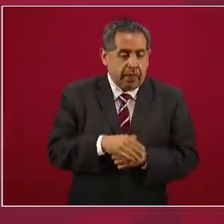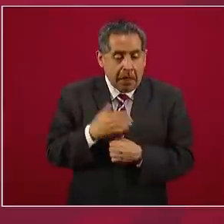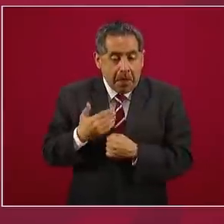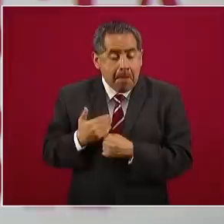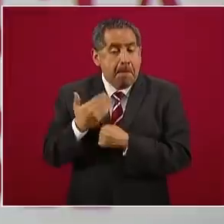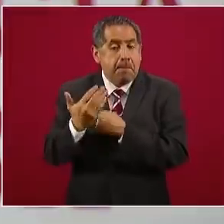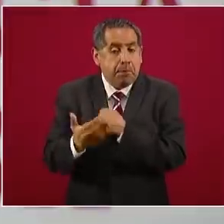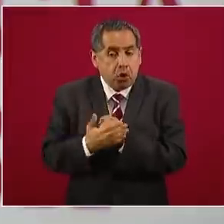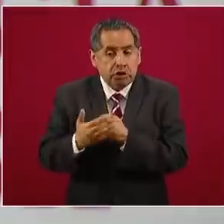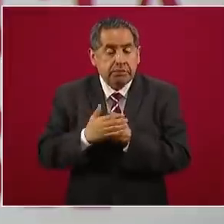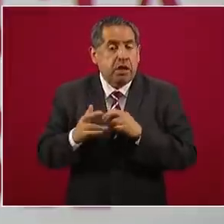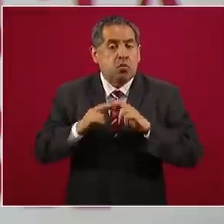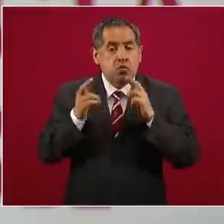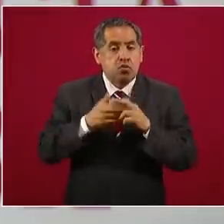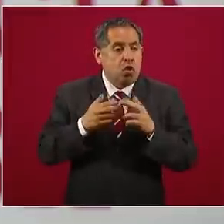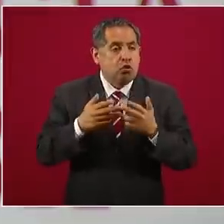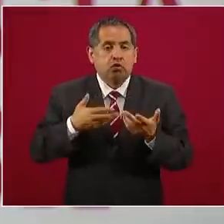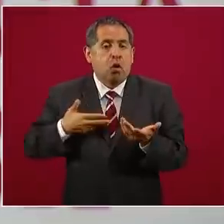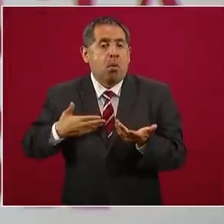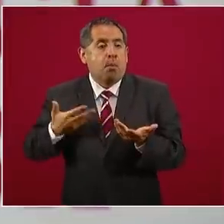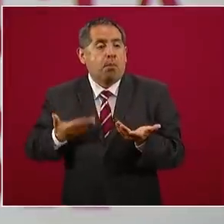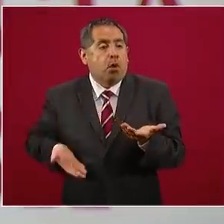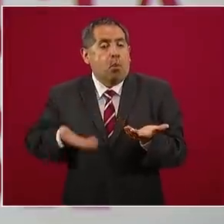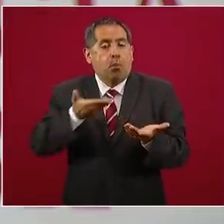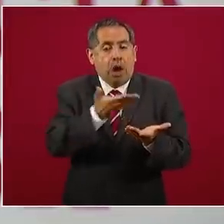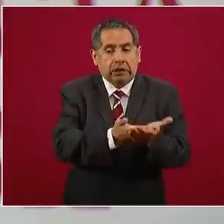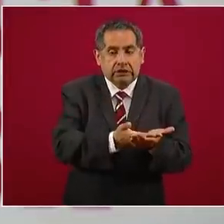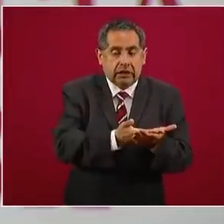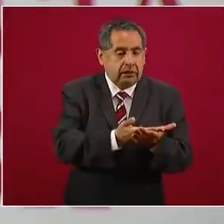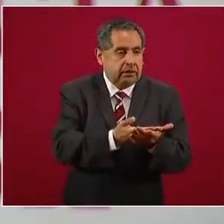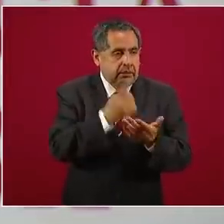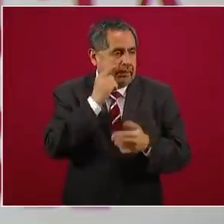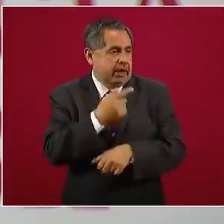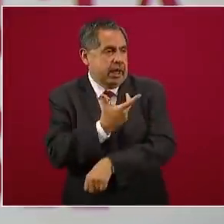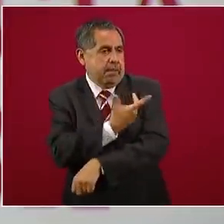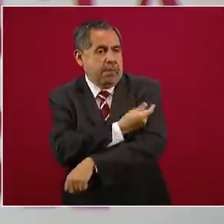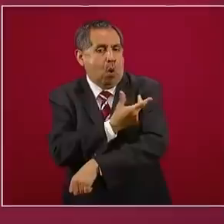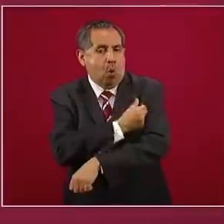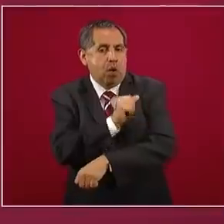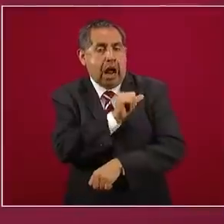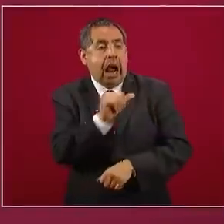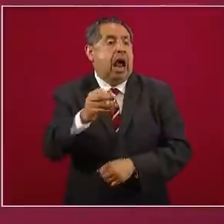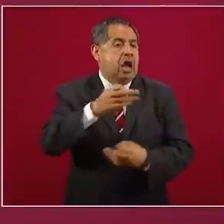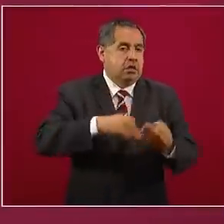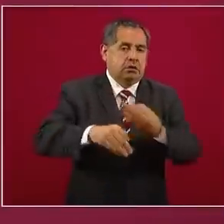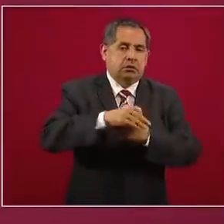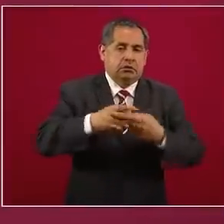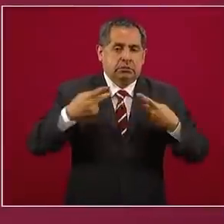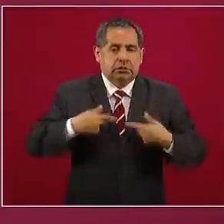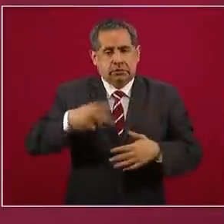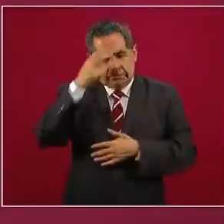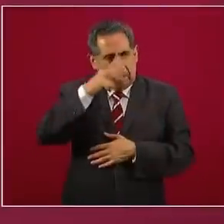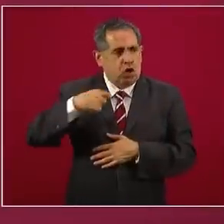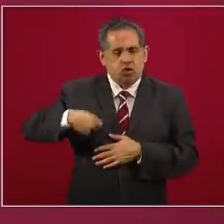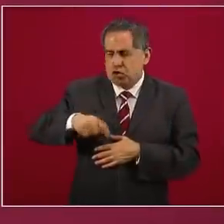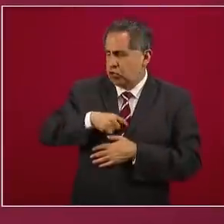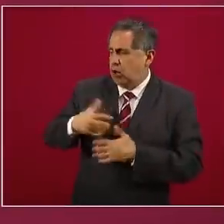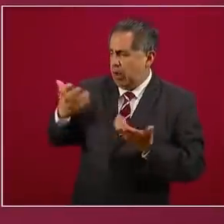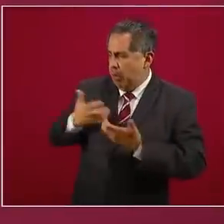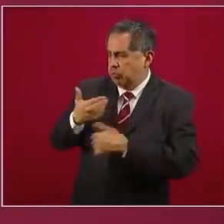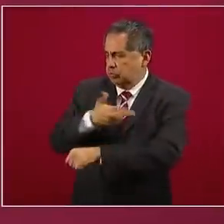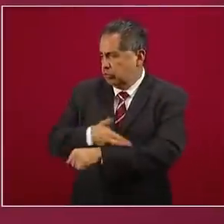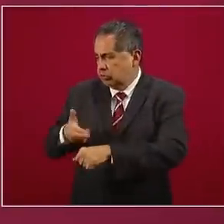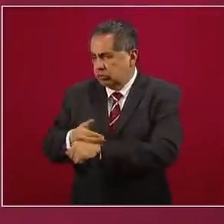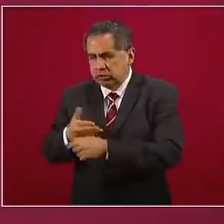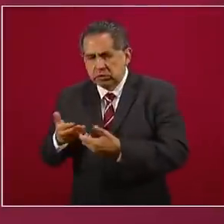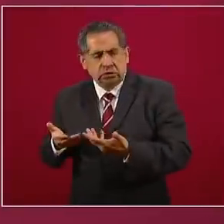tenemos es para presentarles una propuesta de esquema de vacunación en Estados Unidos, de lo que nosotros vamos a hacer, que ya le mencioné a usted,